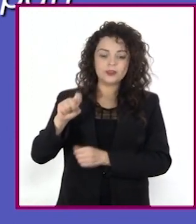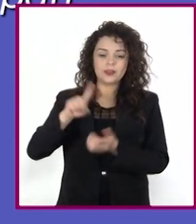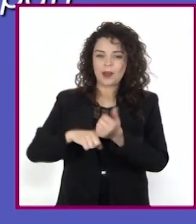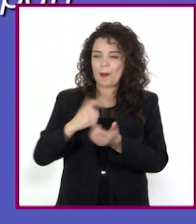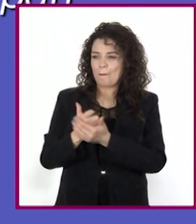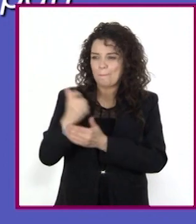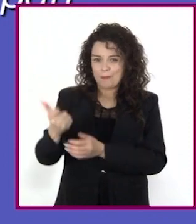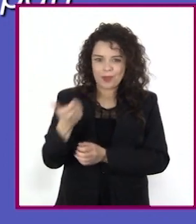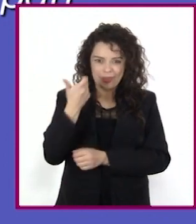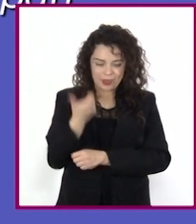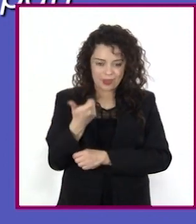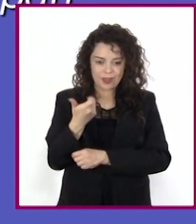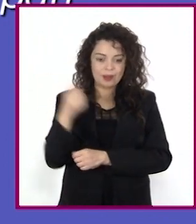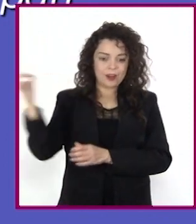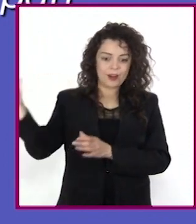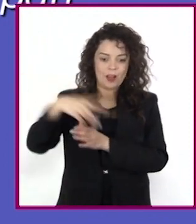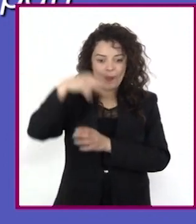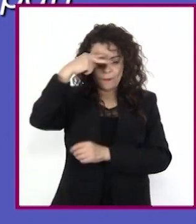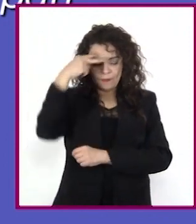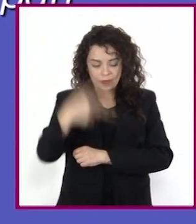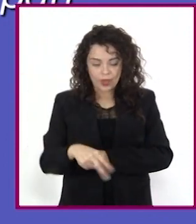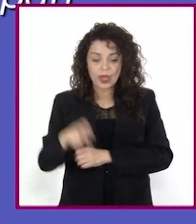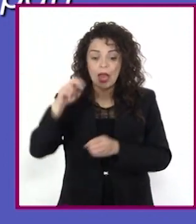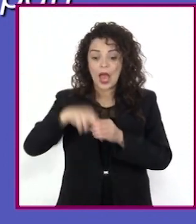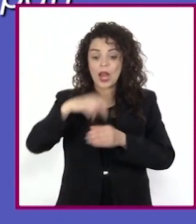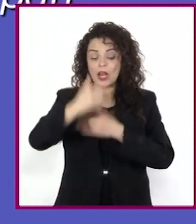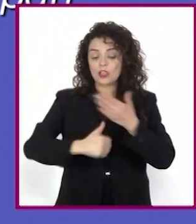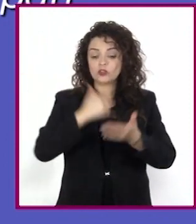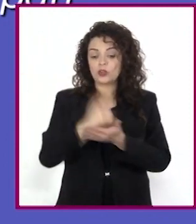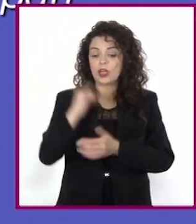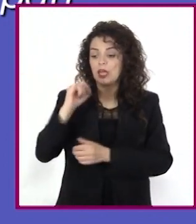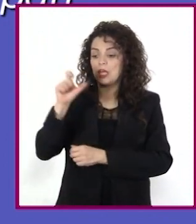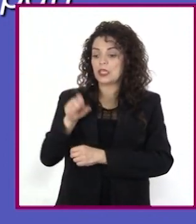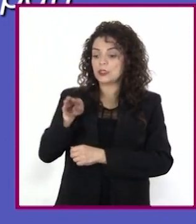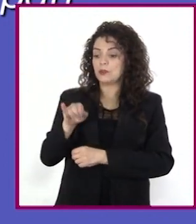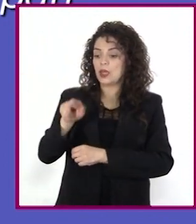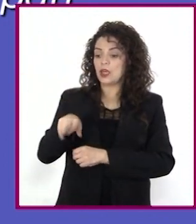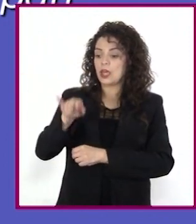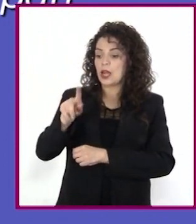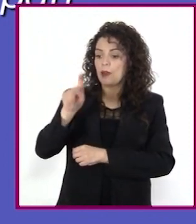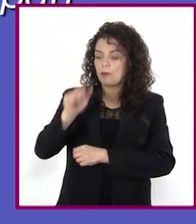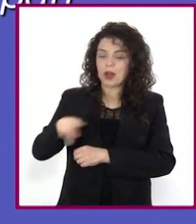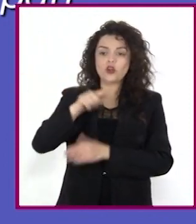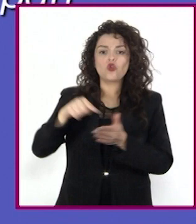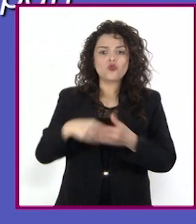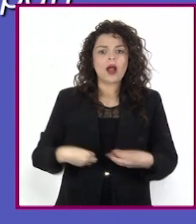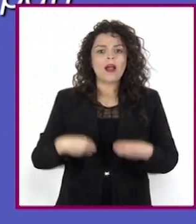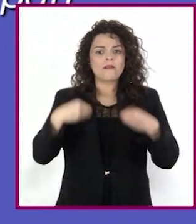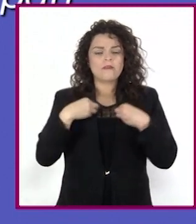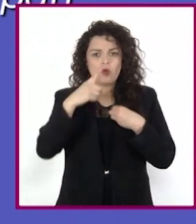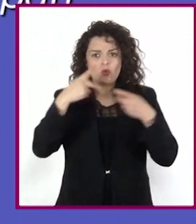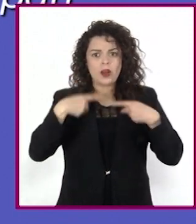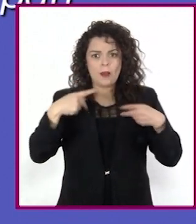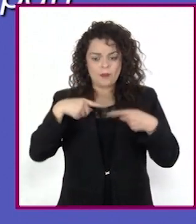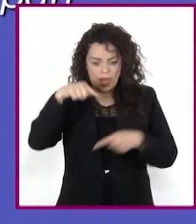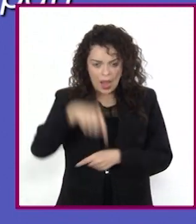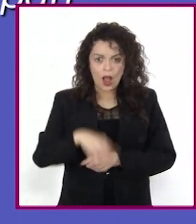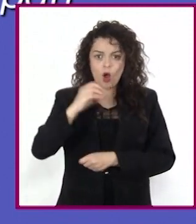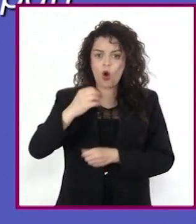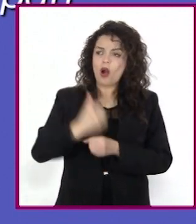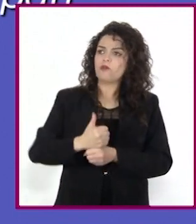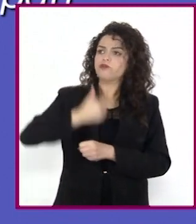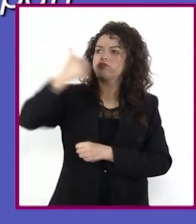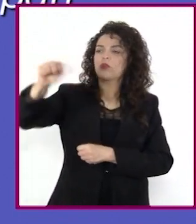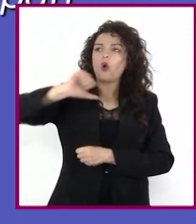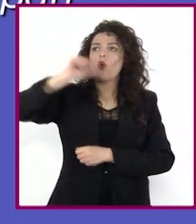demografía, la migración se refiere al desplazamiento con traslado de residencia de los individuos de un lugar de origen a un lugar de destino o llegada,